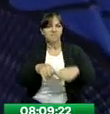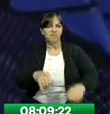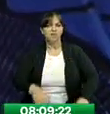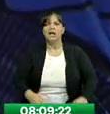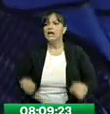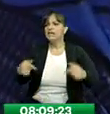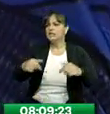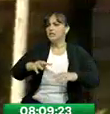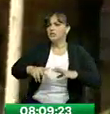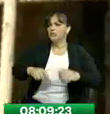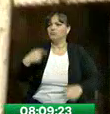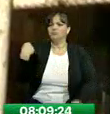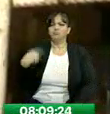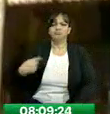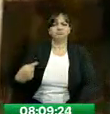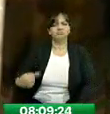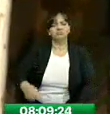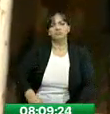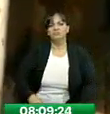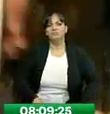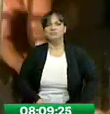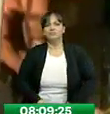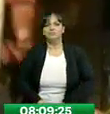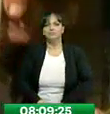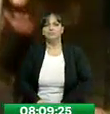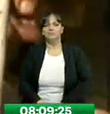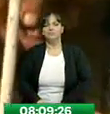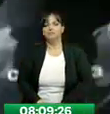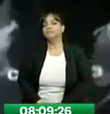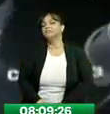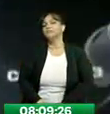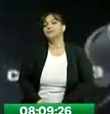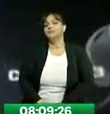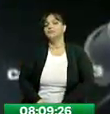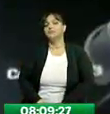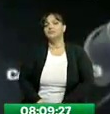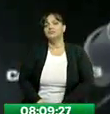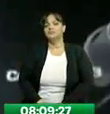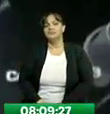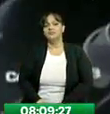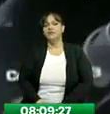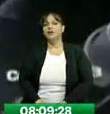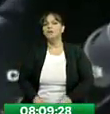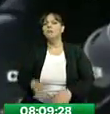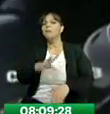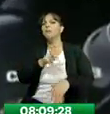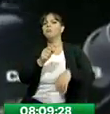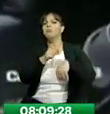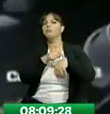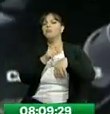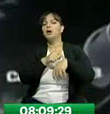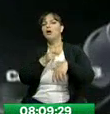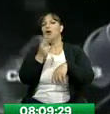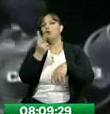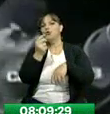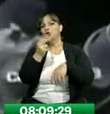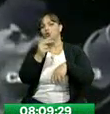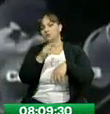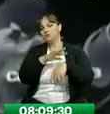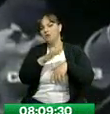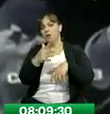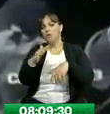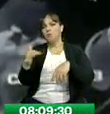y el robo se dio pasado el mediodía en las cintas aprecia que los delincuentes salen campantemente